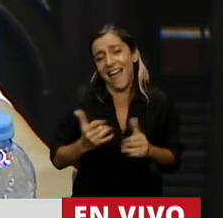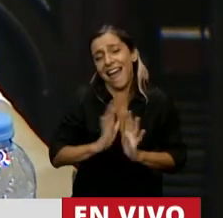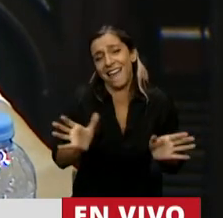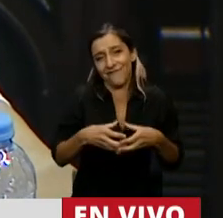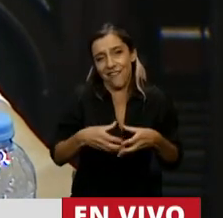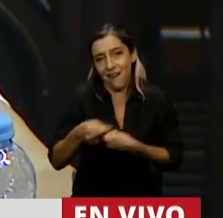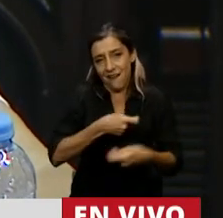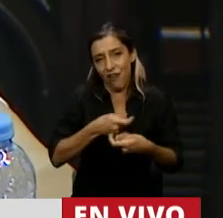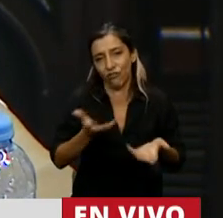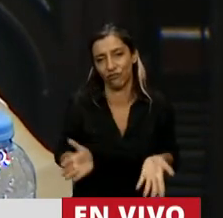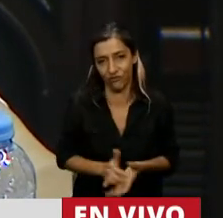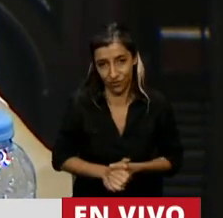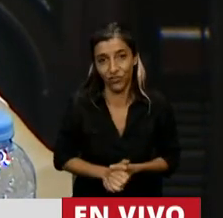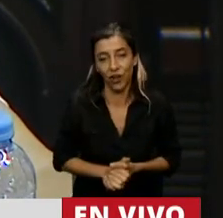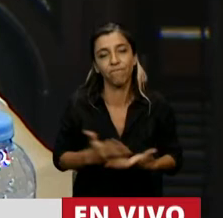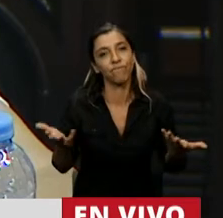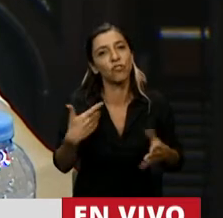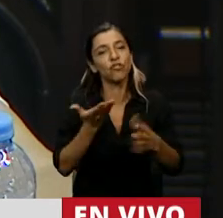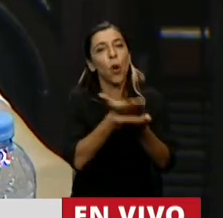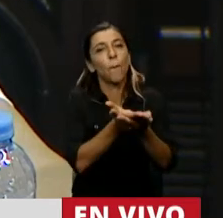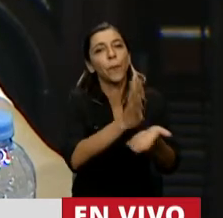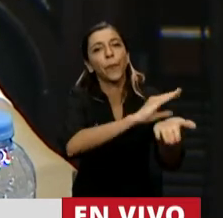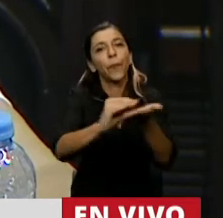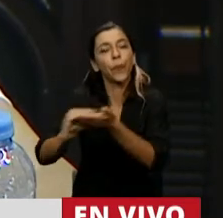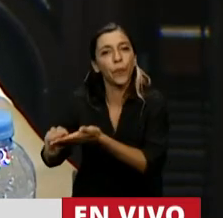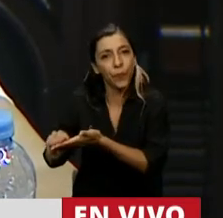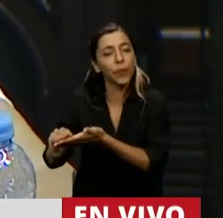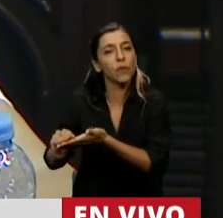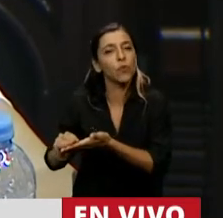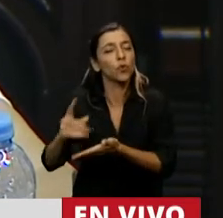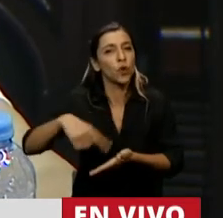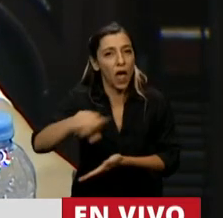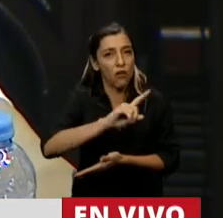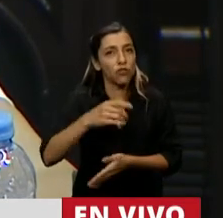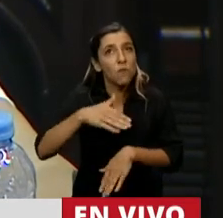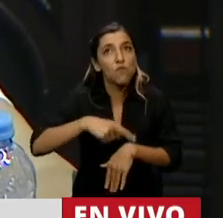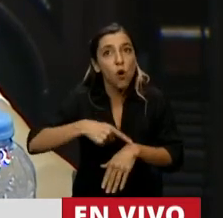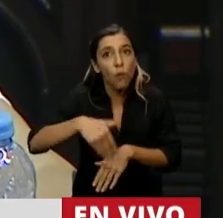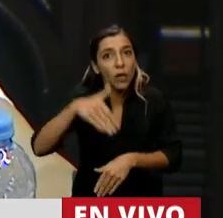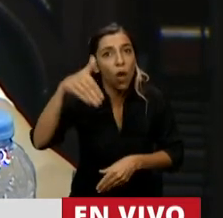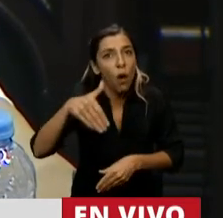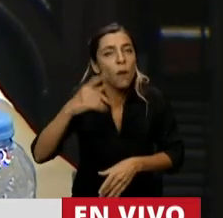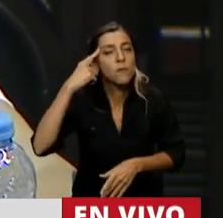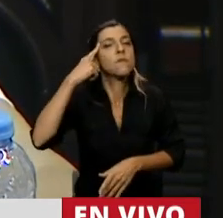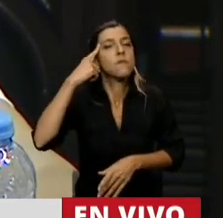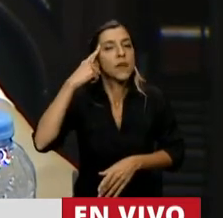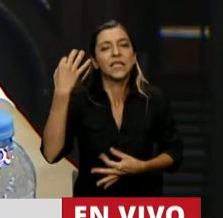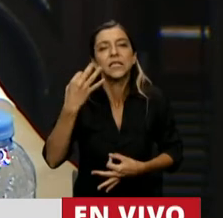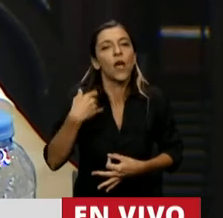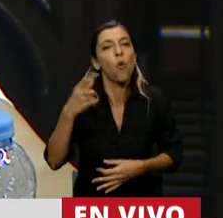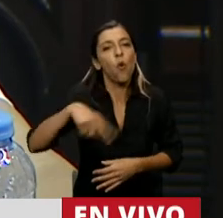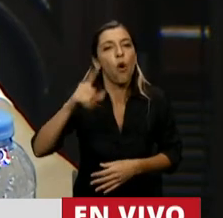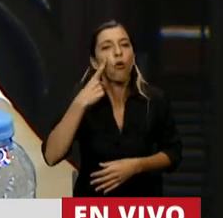La verdad es que antes de emitir su voto le pediría a todos los diputados que seguramente han conocido o acompañado a